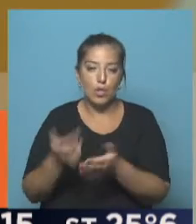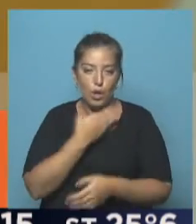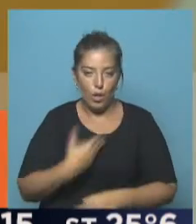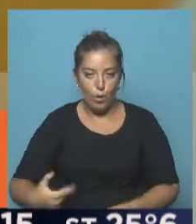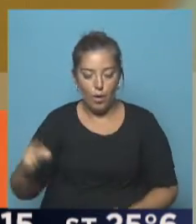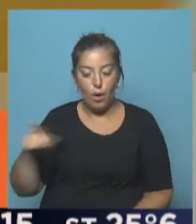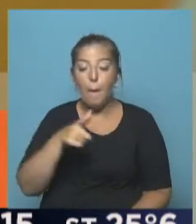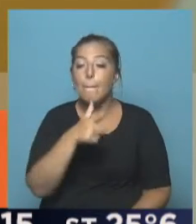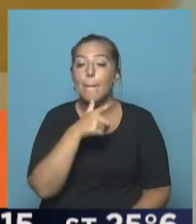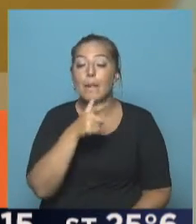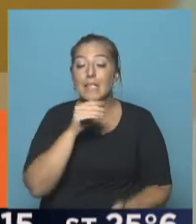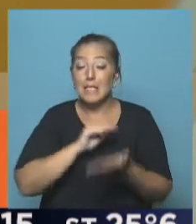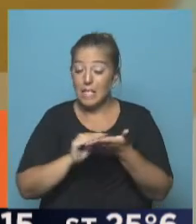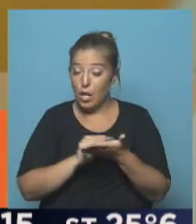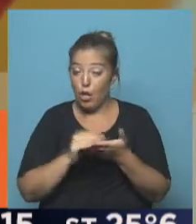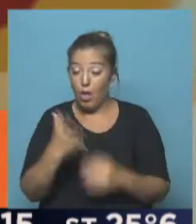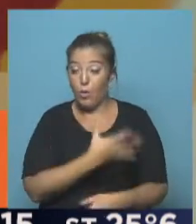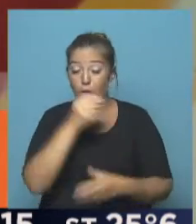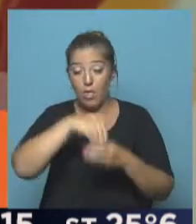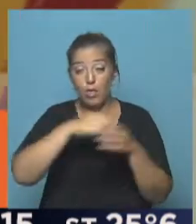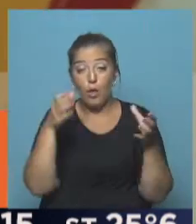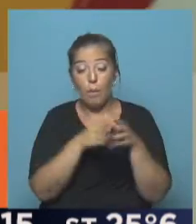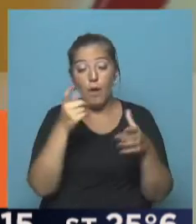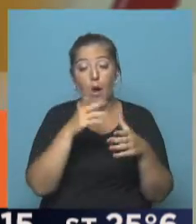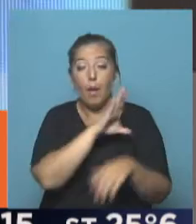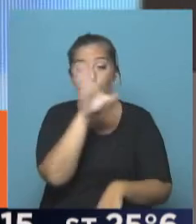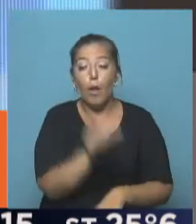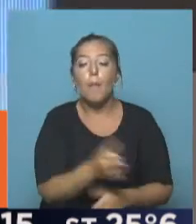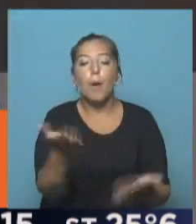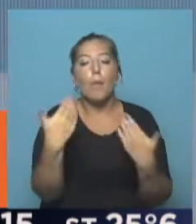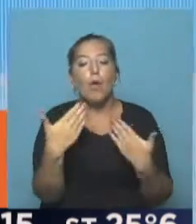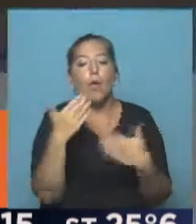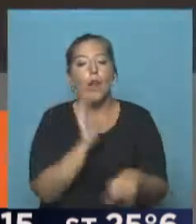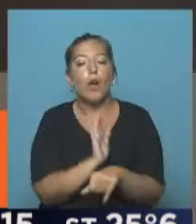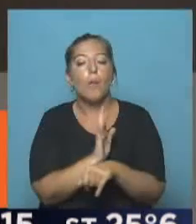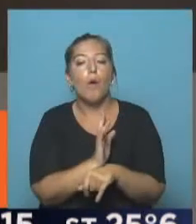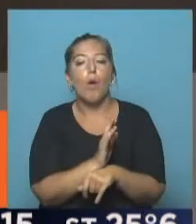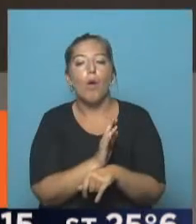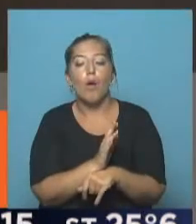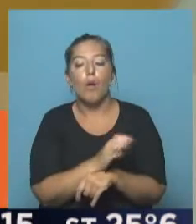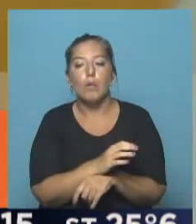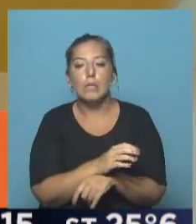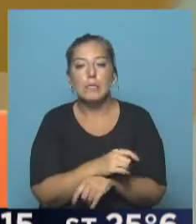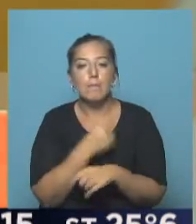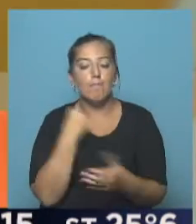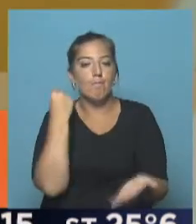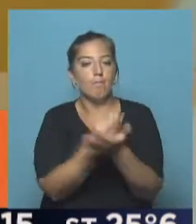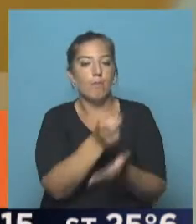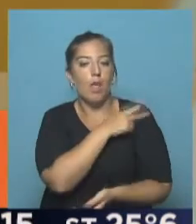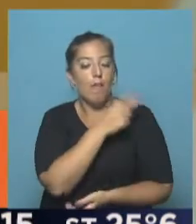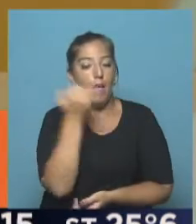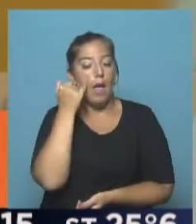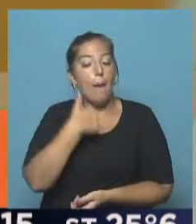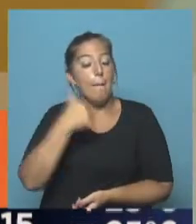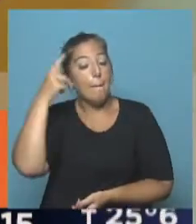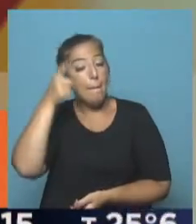que McCain tiene la autoridad dentro del Partido Republicano como para ser una especie de cabeza de lanza. Y esto es lo que a mí me lleva a afirmar